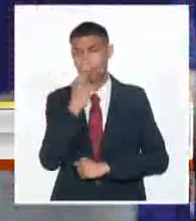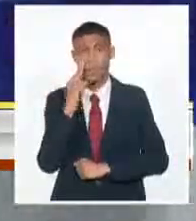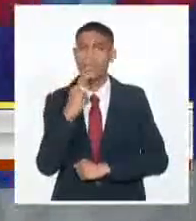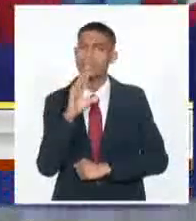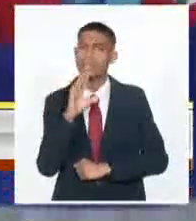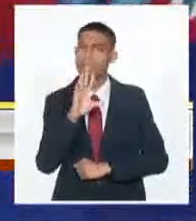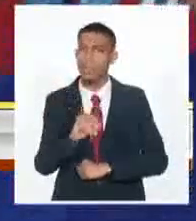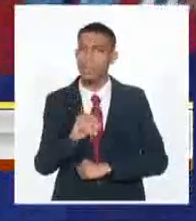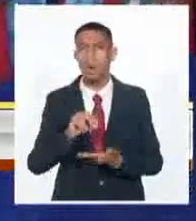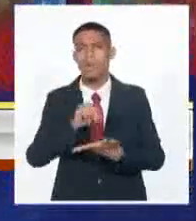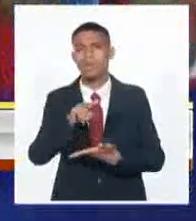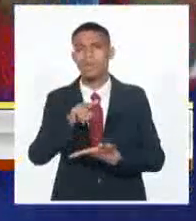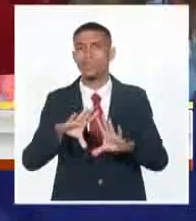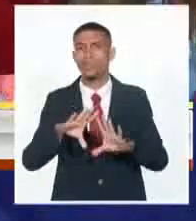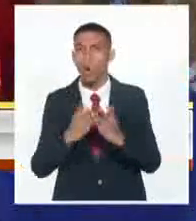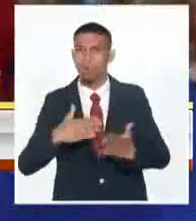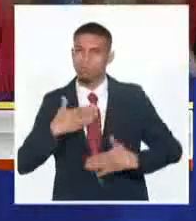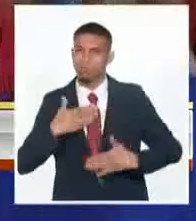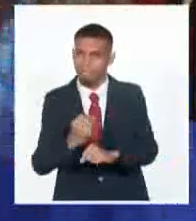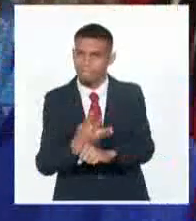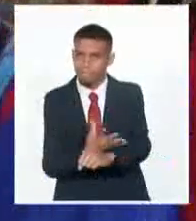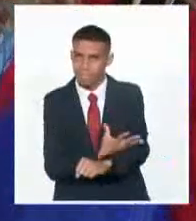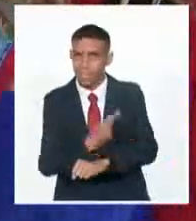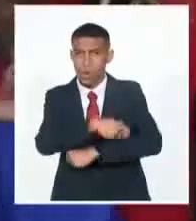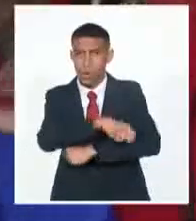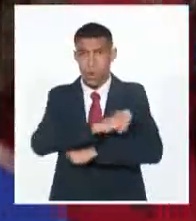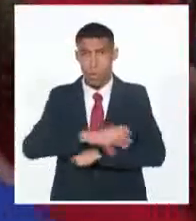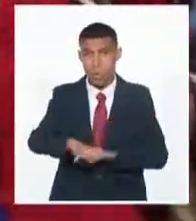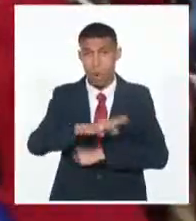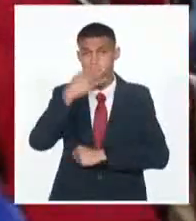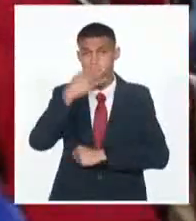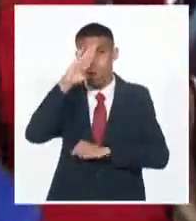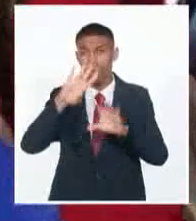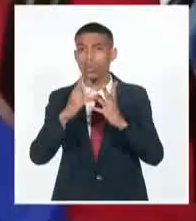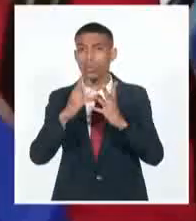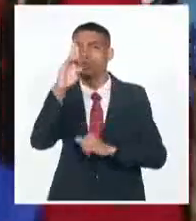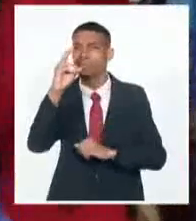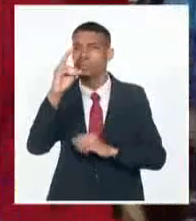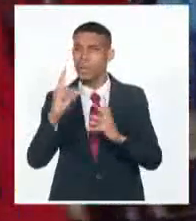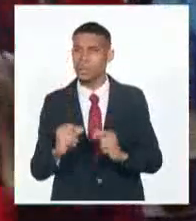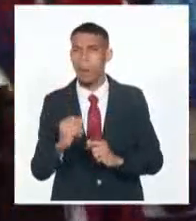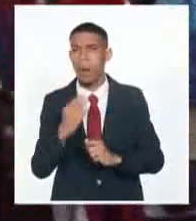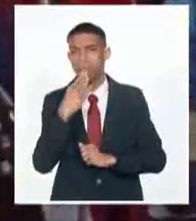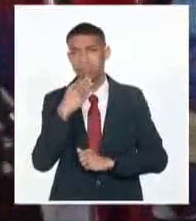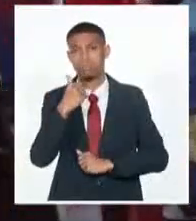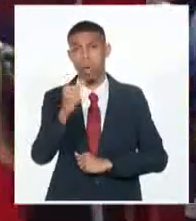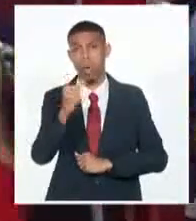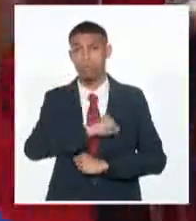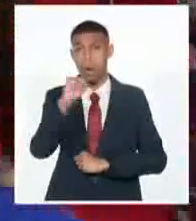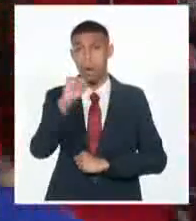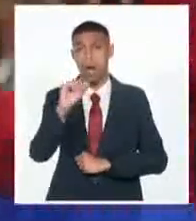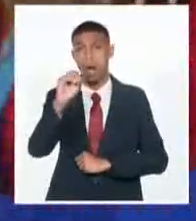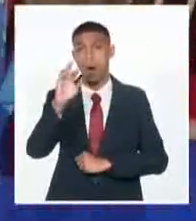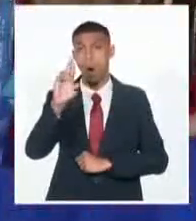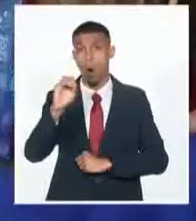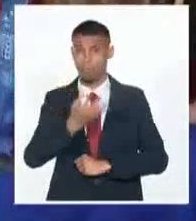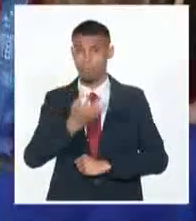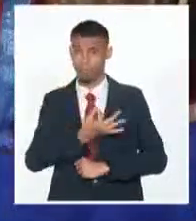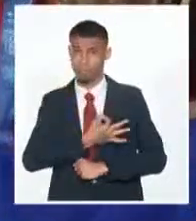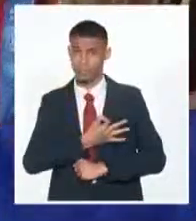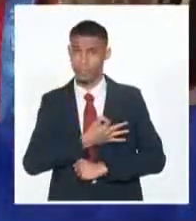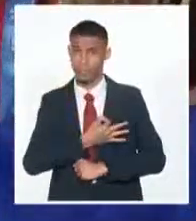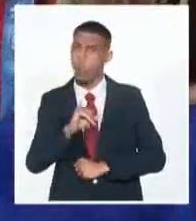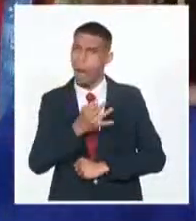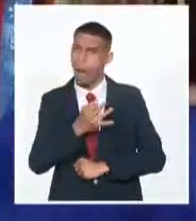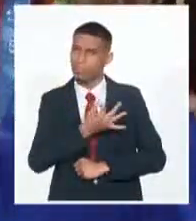transmitió el orgullo del pueblo y gobierno cubanos por los resultados competitivos, y en especial a los que traen colgadas en sus pechos